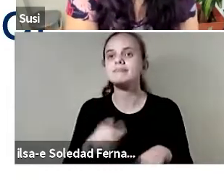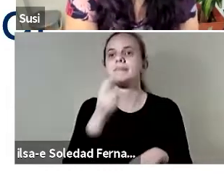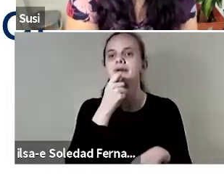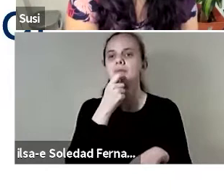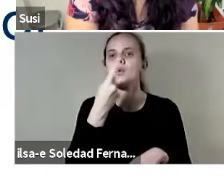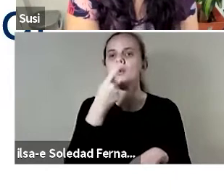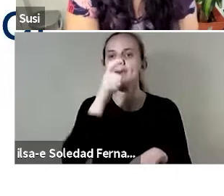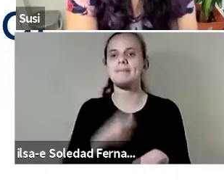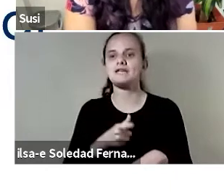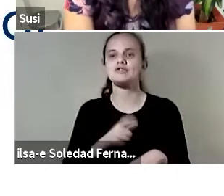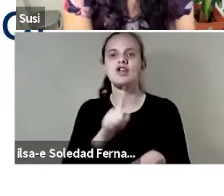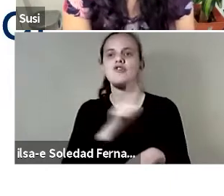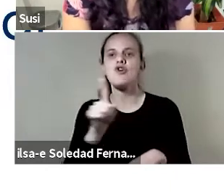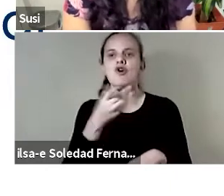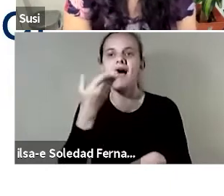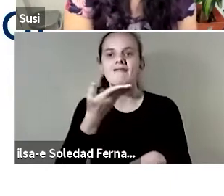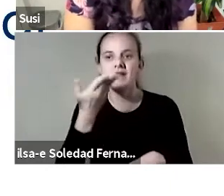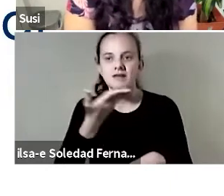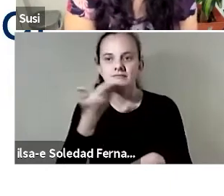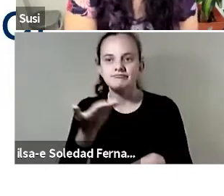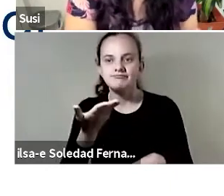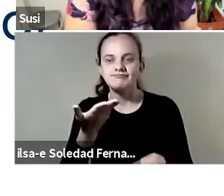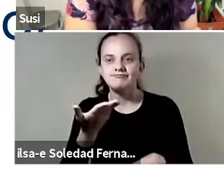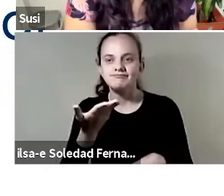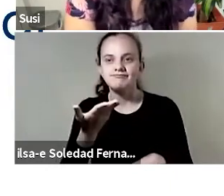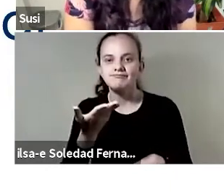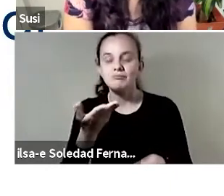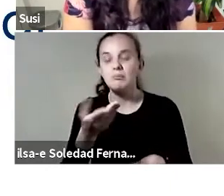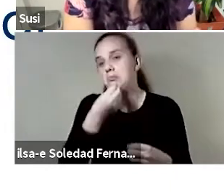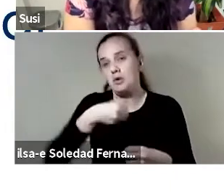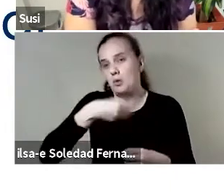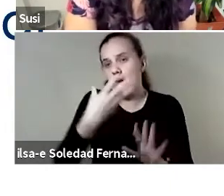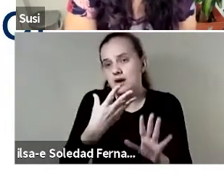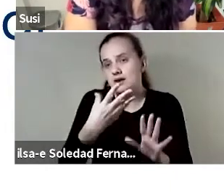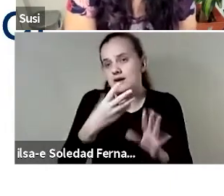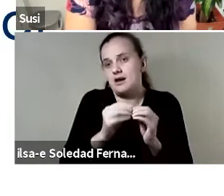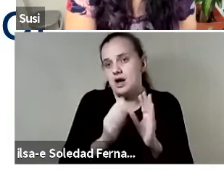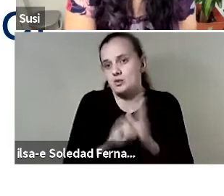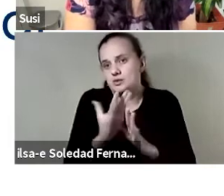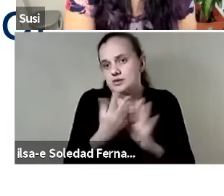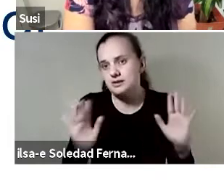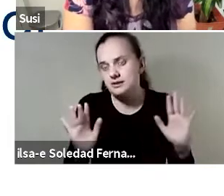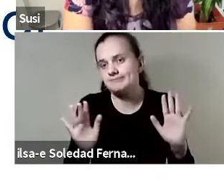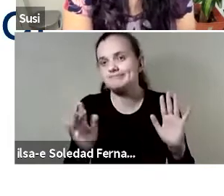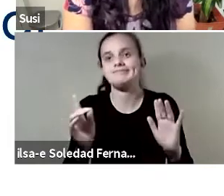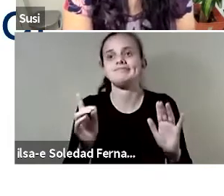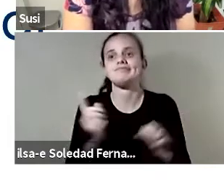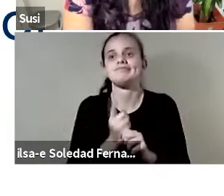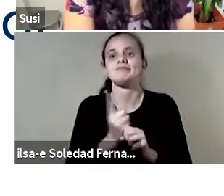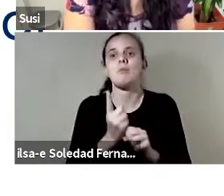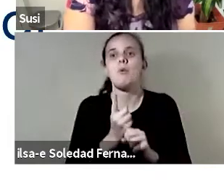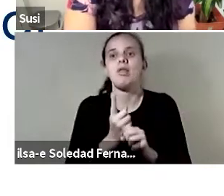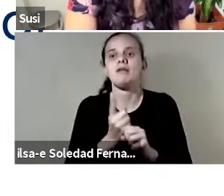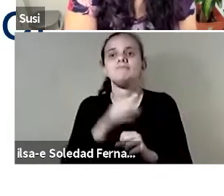discapacidad relacionada a eso, que sea permanente, sería una persona no verbal, una persona que no habla, ya sea